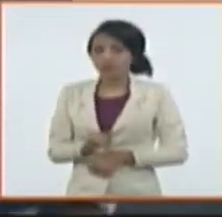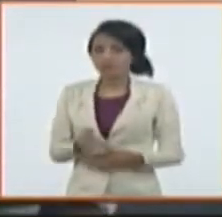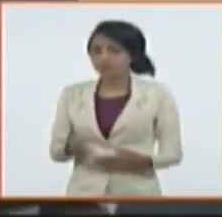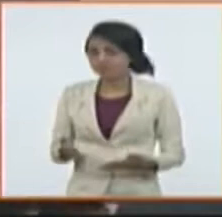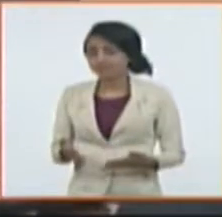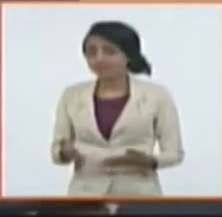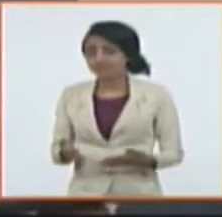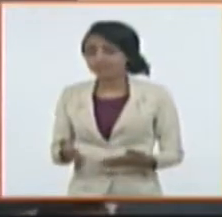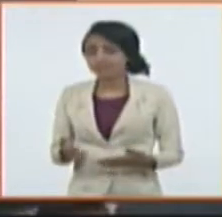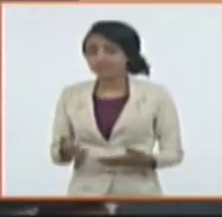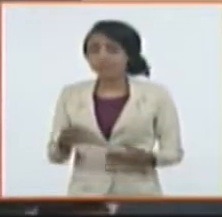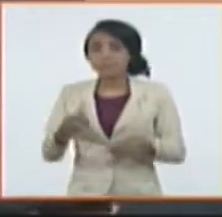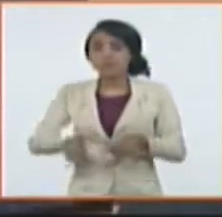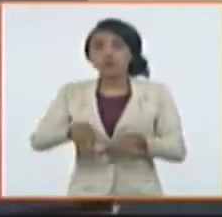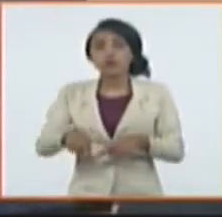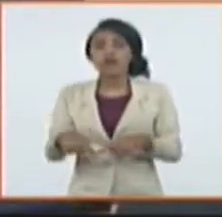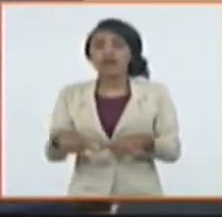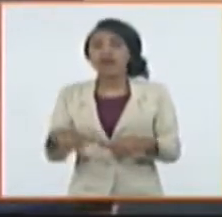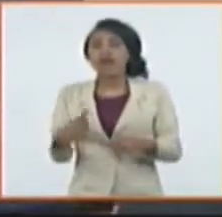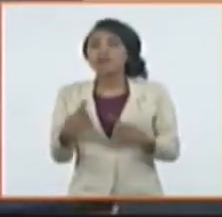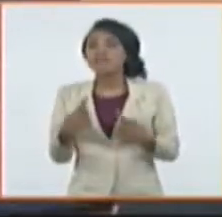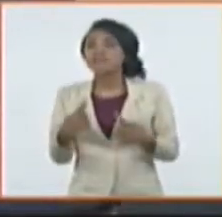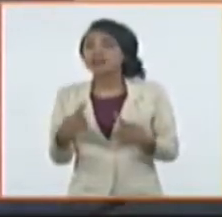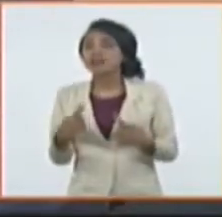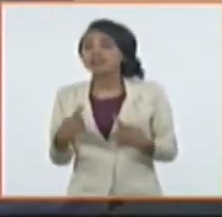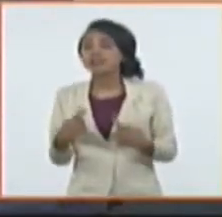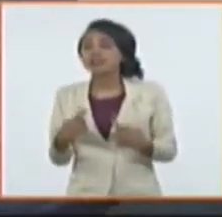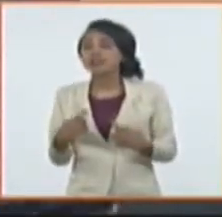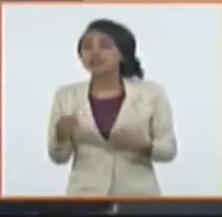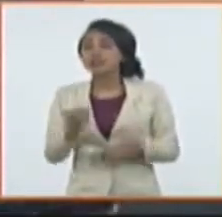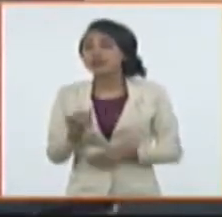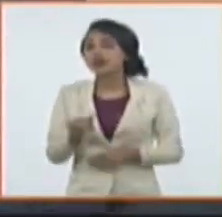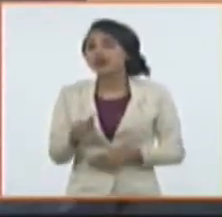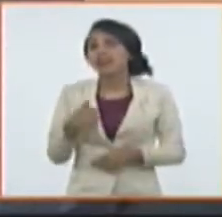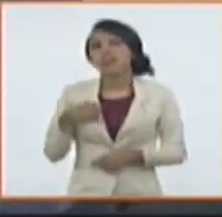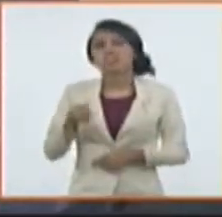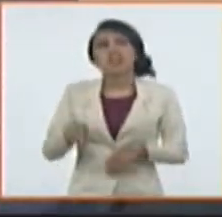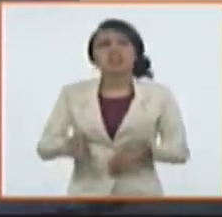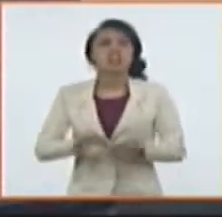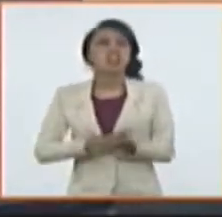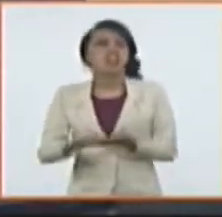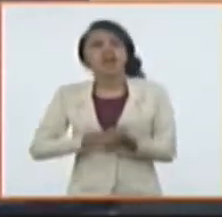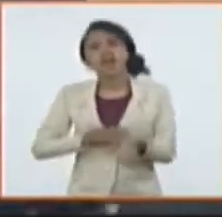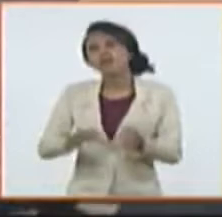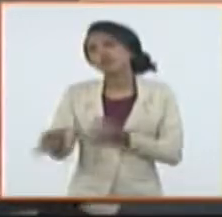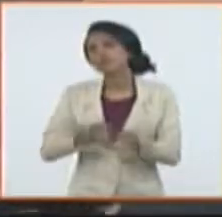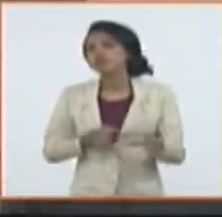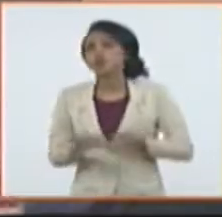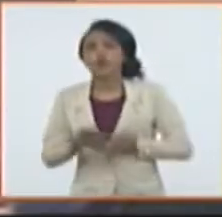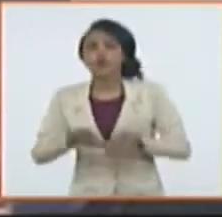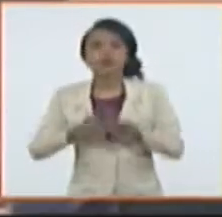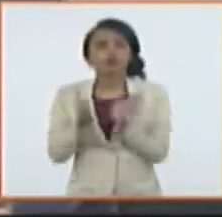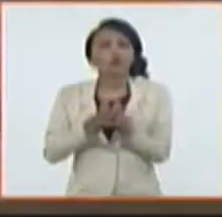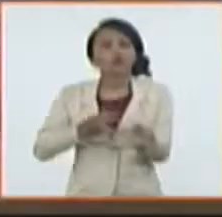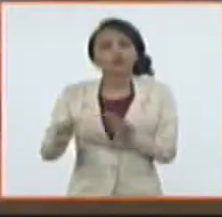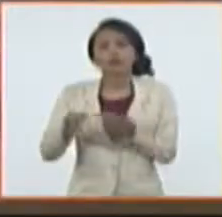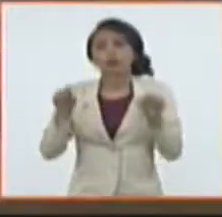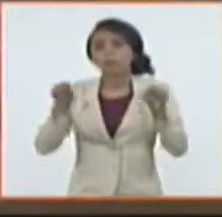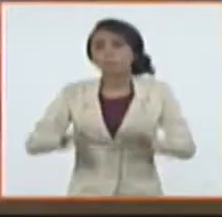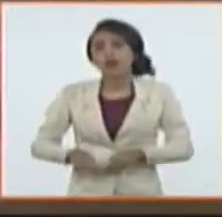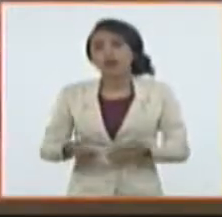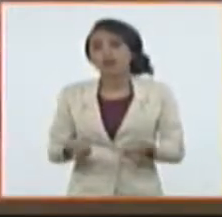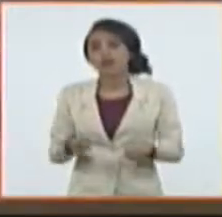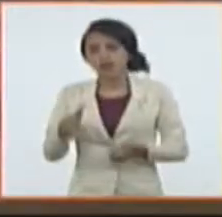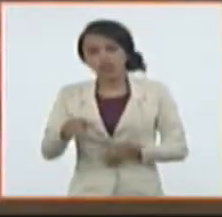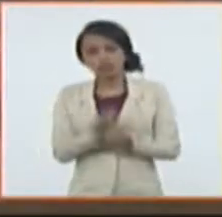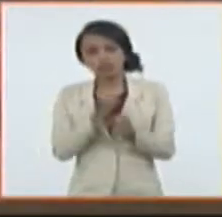Ahora entonces, lo otro que hay que enfrentar, nos están tratando de sembrar la matriz de que nada funciona, que todo funciona mal, como si aquí no hubiera una obra